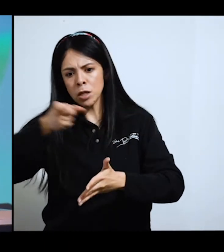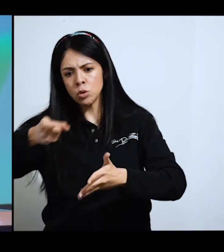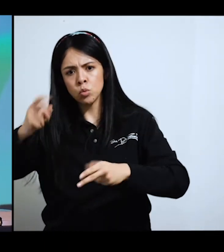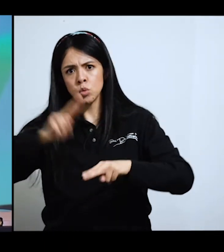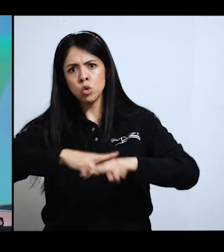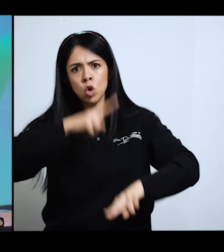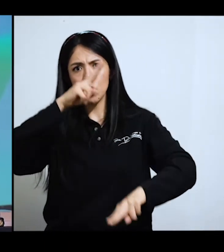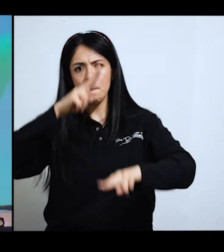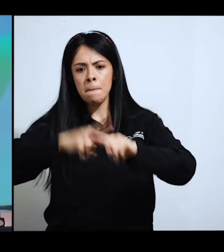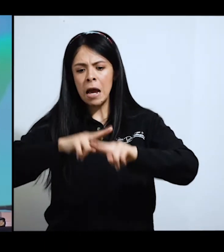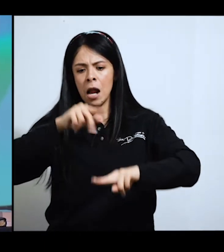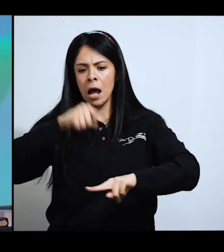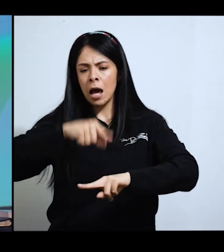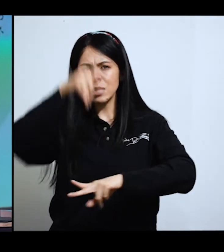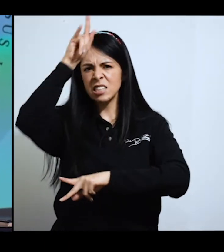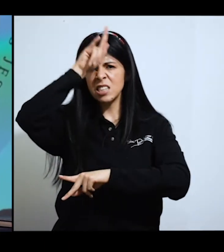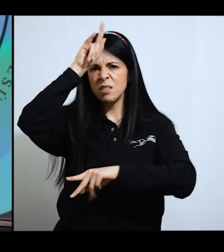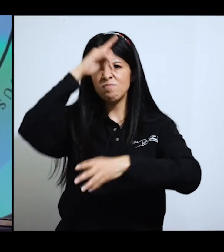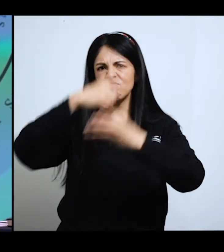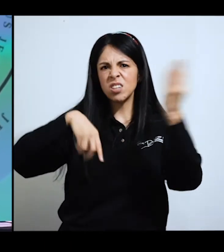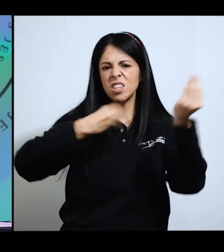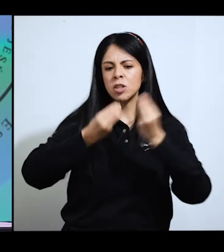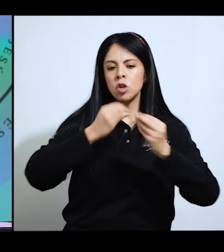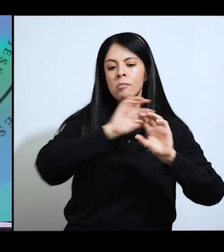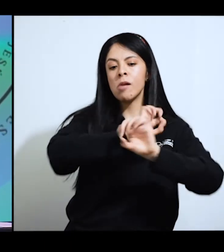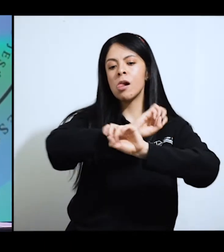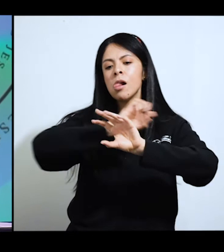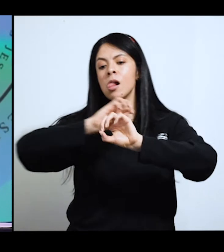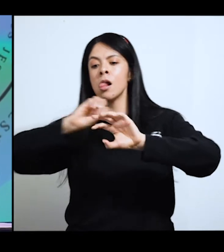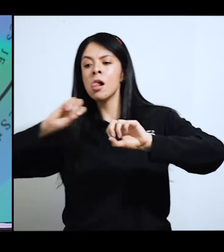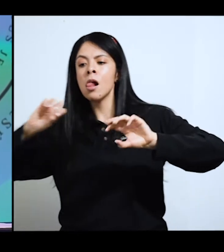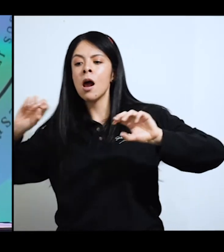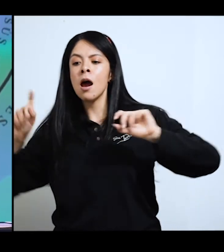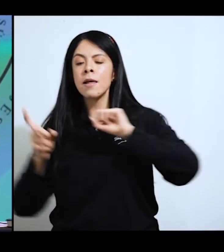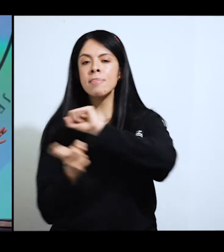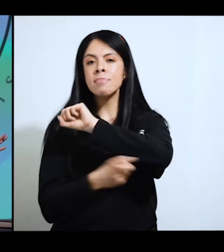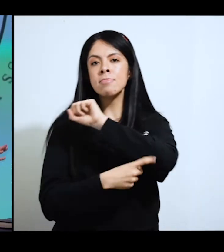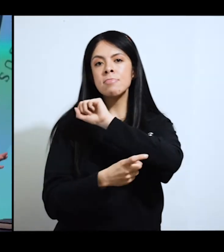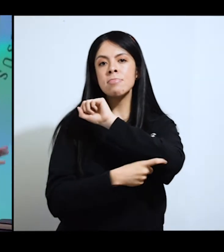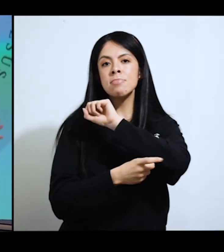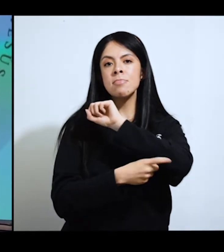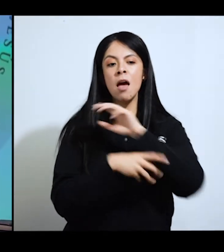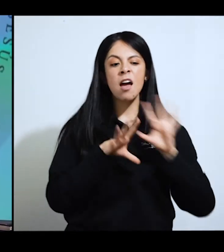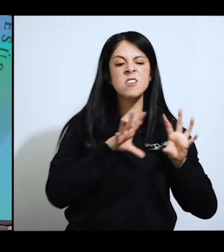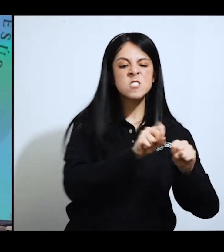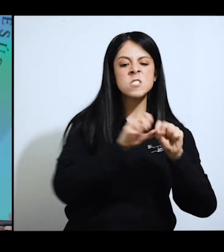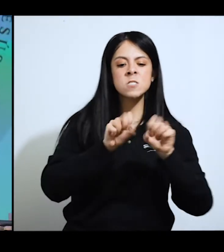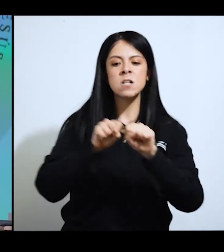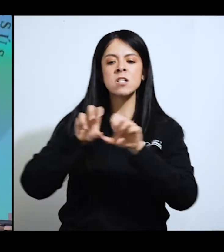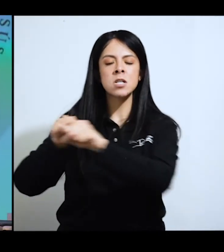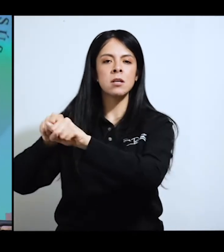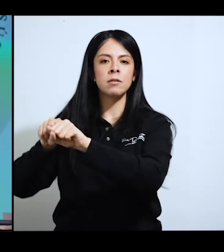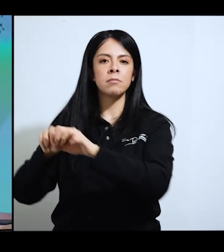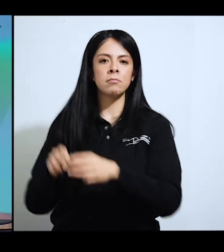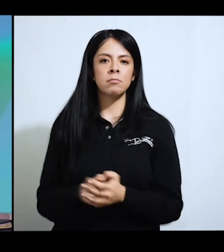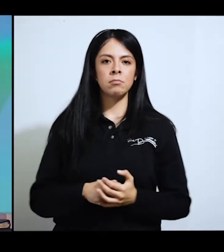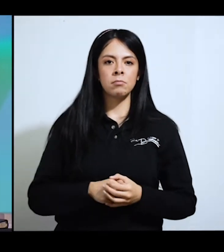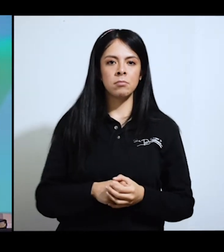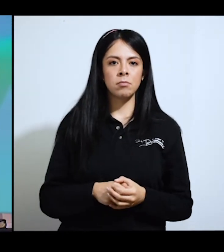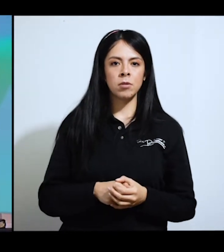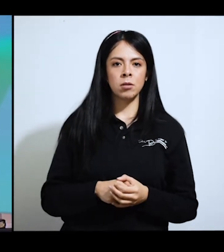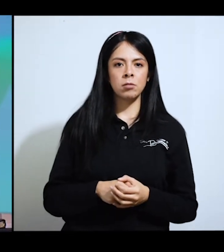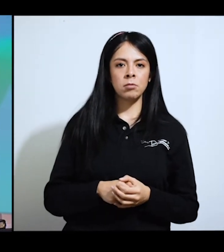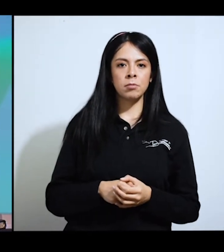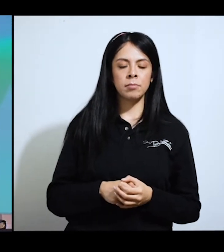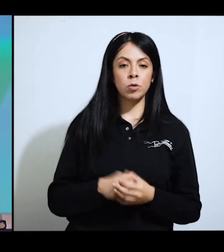comunes y corrientes, siendo engañadas, seducidas, tentadas,